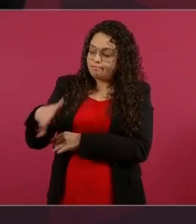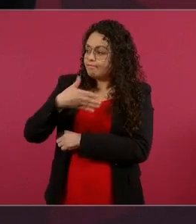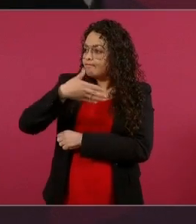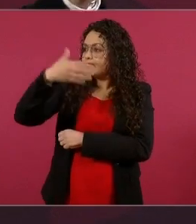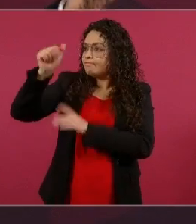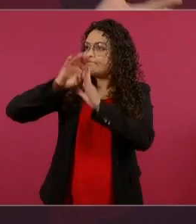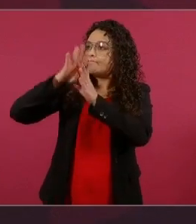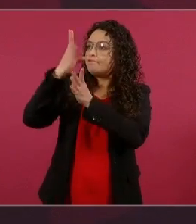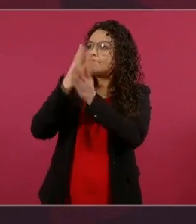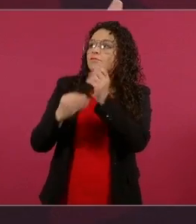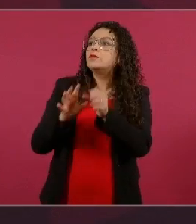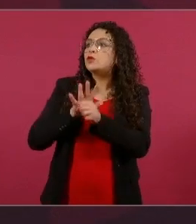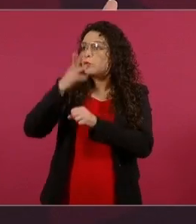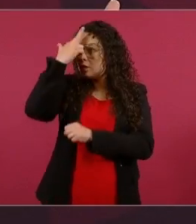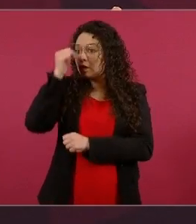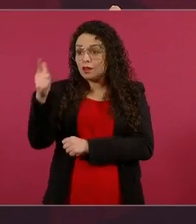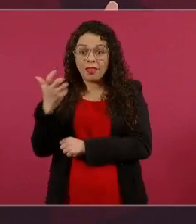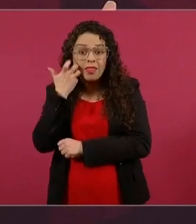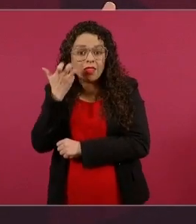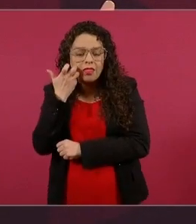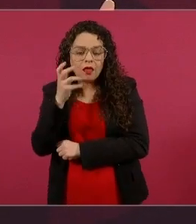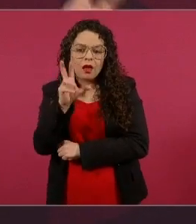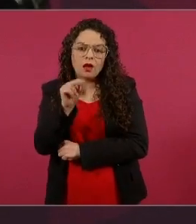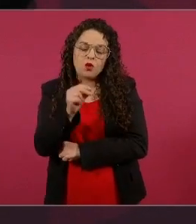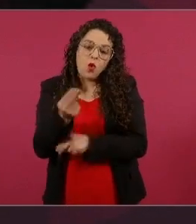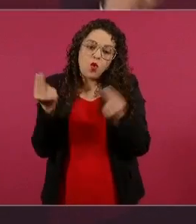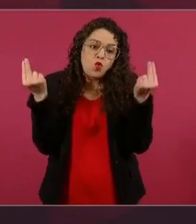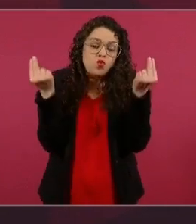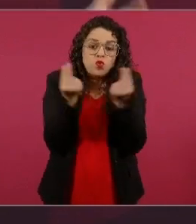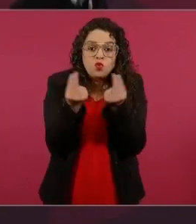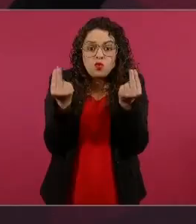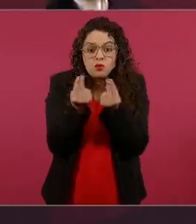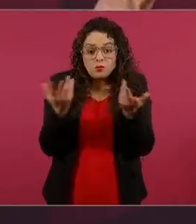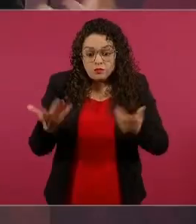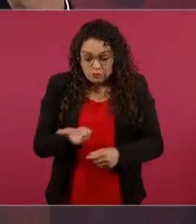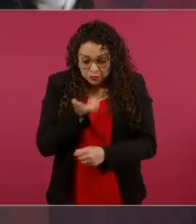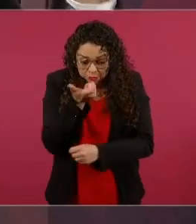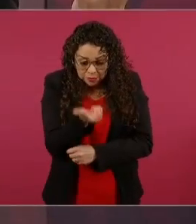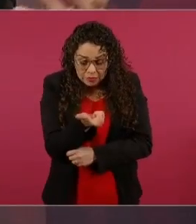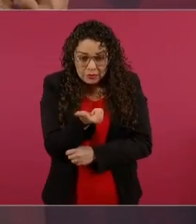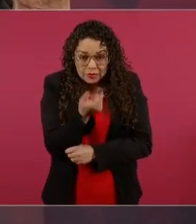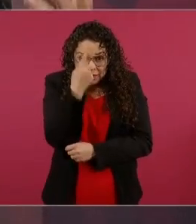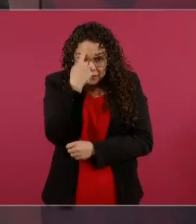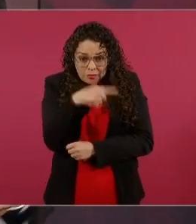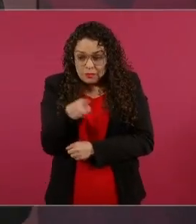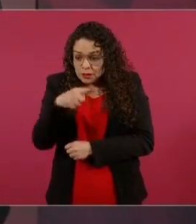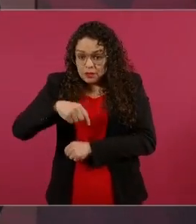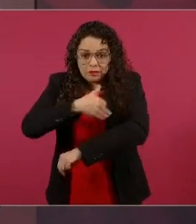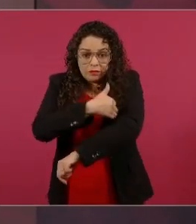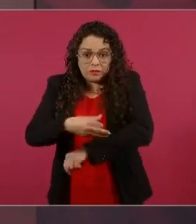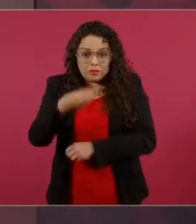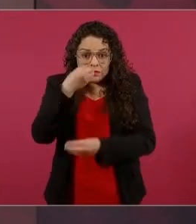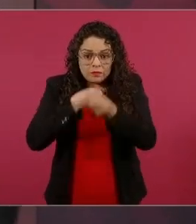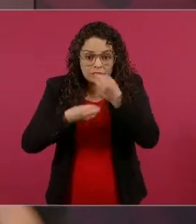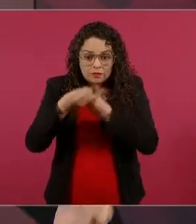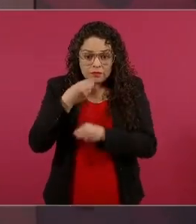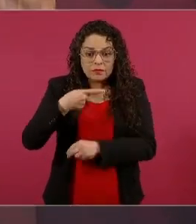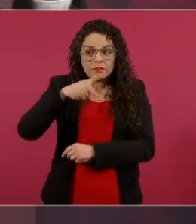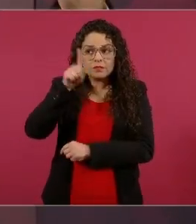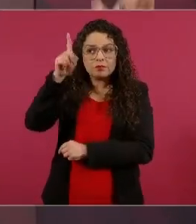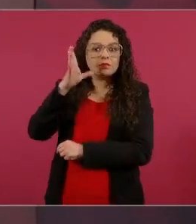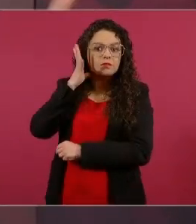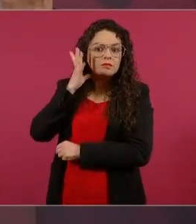Pero cómo si tienen dinero el congreso aprueba y aprueba y